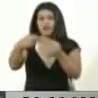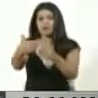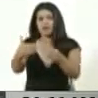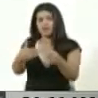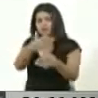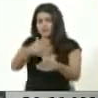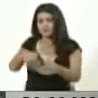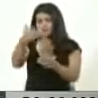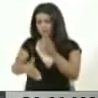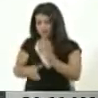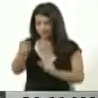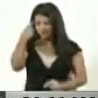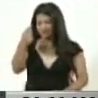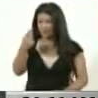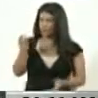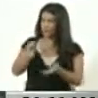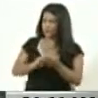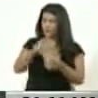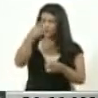escenario. Luego ocurre,